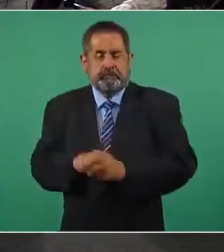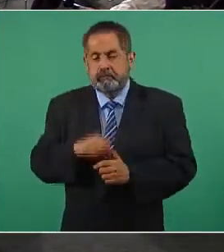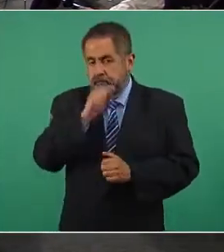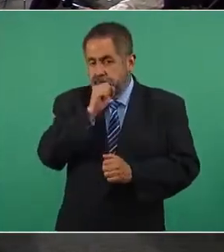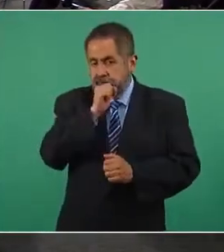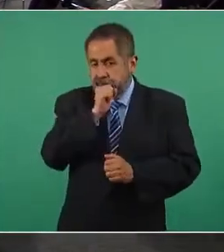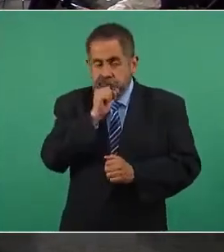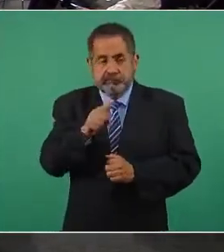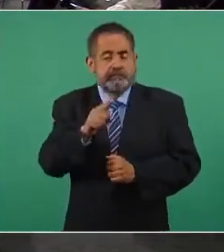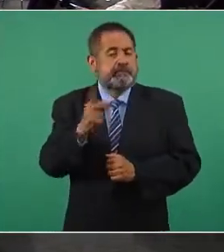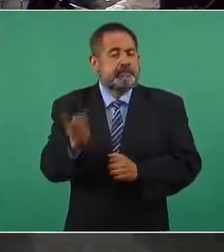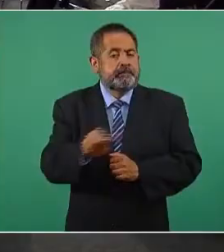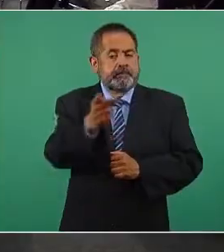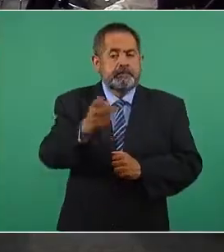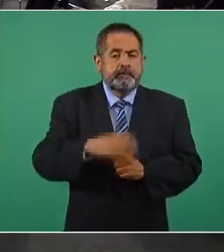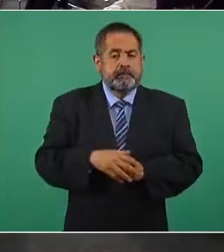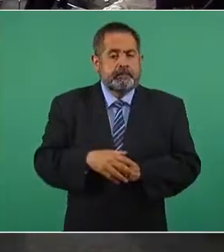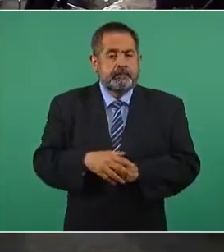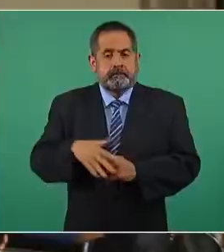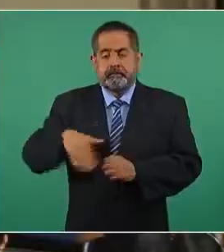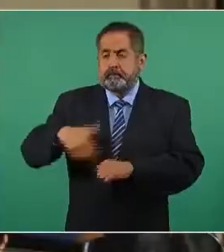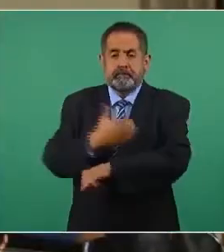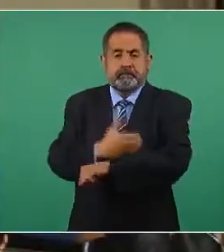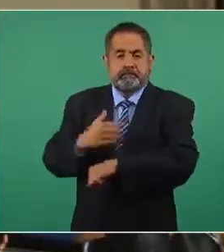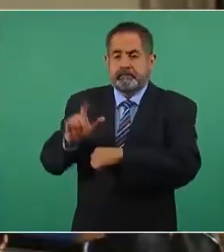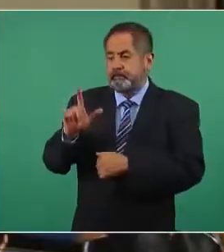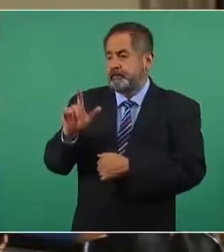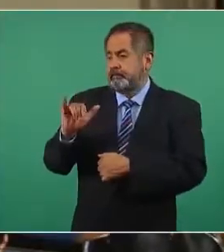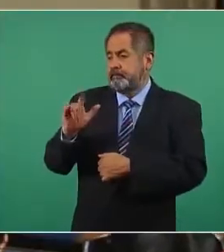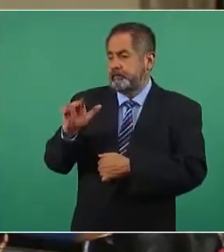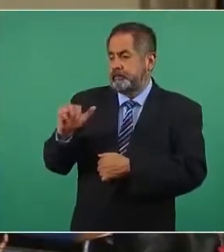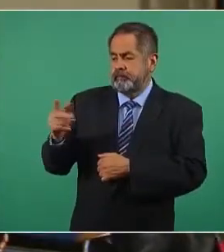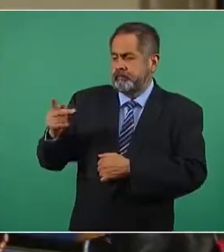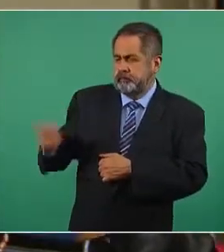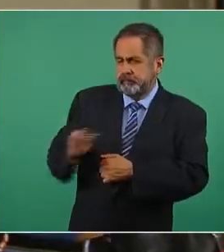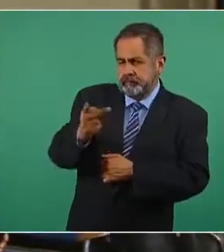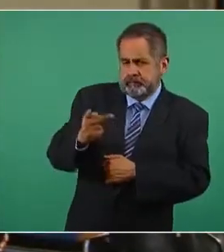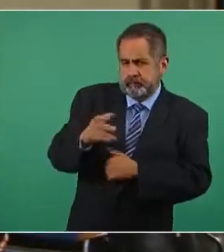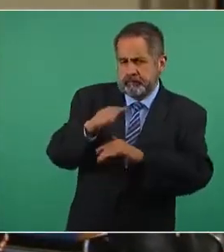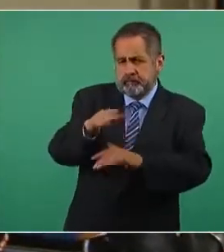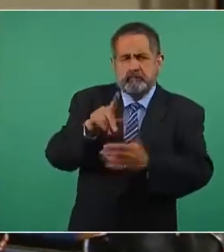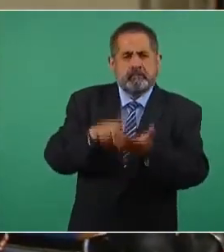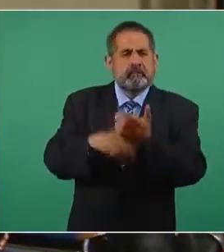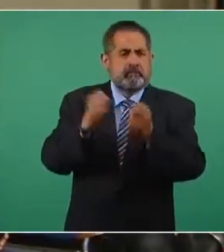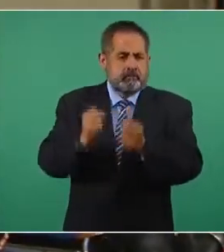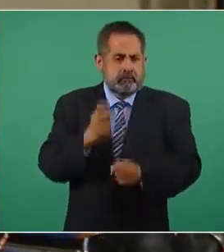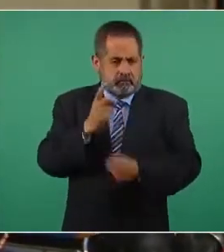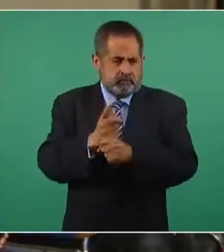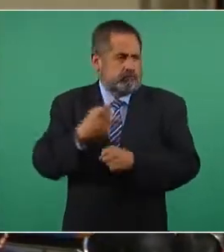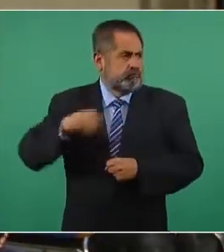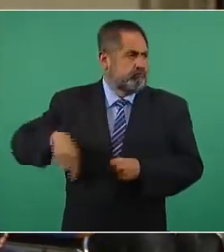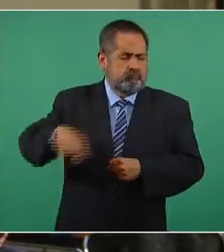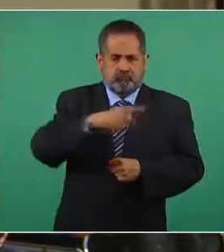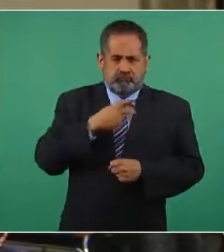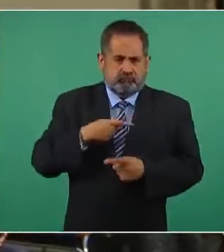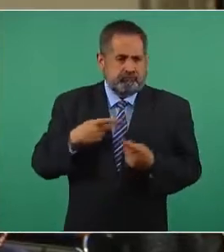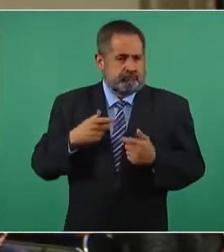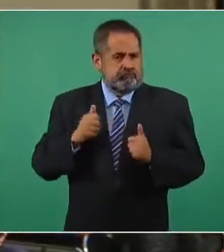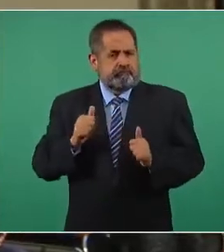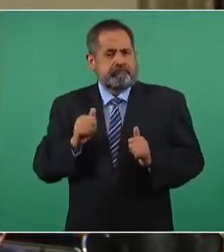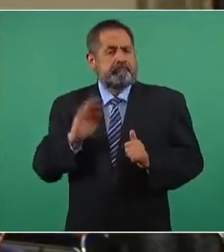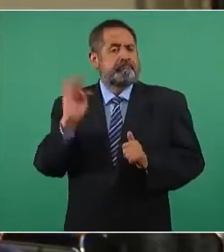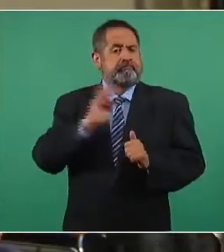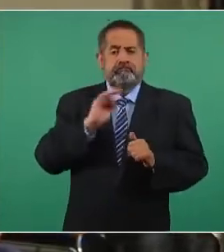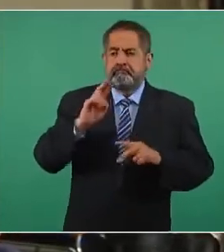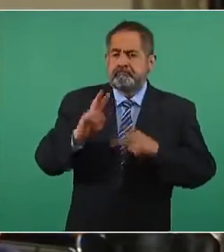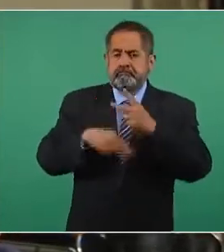señor presidente, la compañera Liliana preguntaba sobre el tema de la seguridad que podemos tener los ciudadanos a la hora de